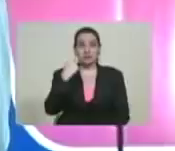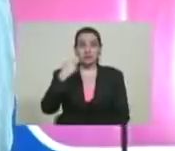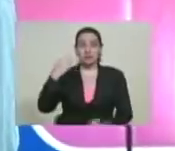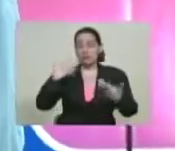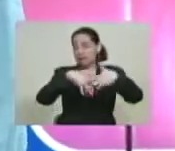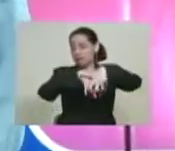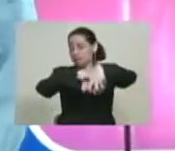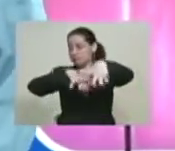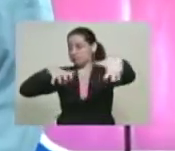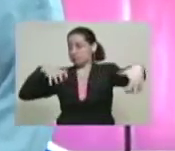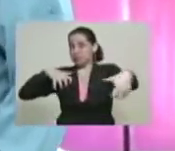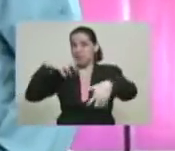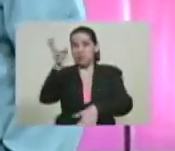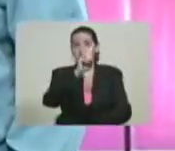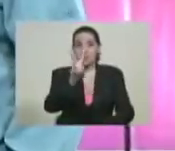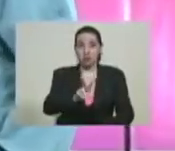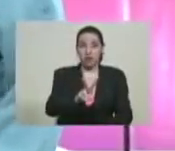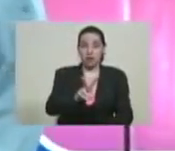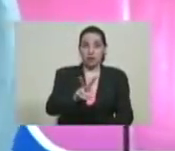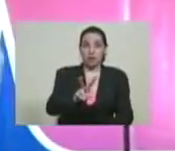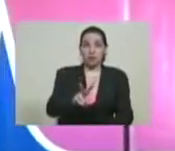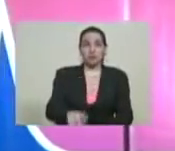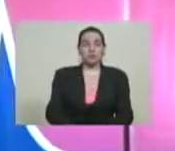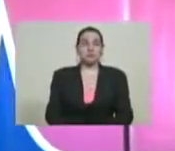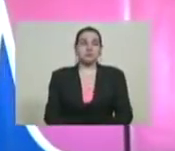millones de venezolanos y venezolanas.